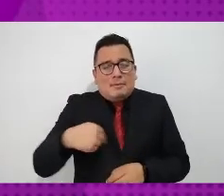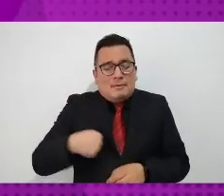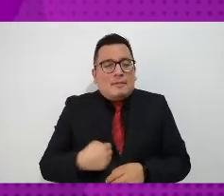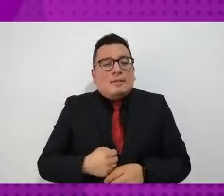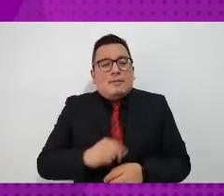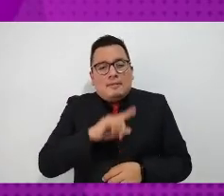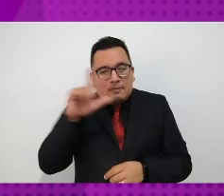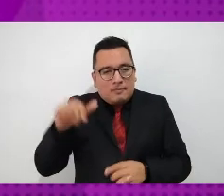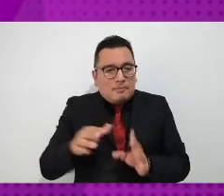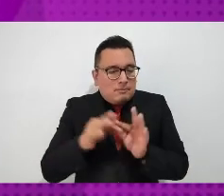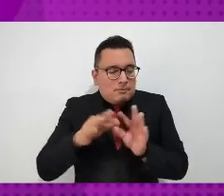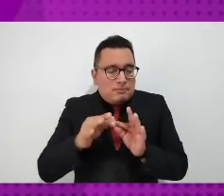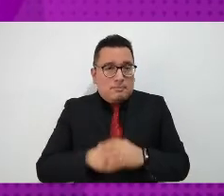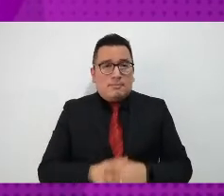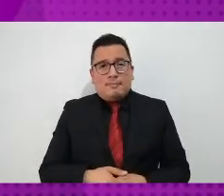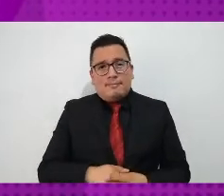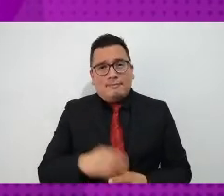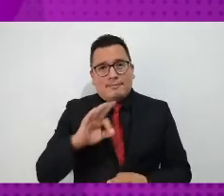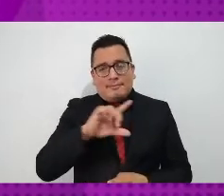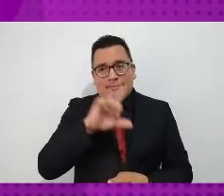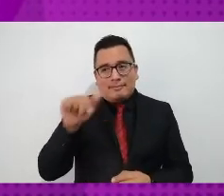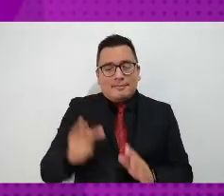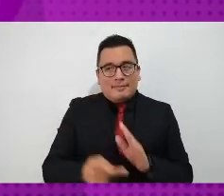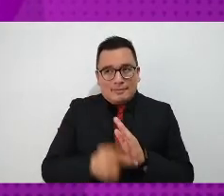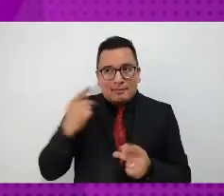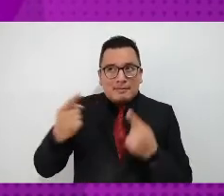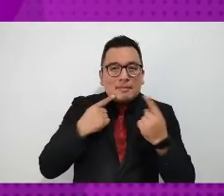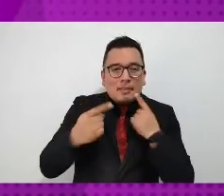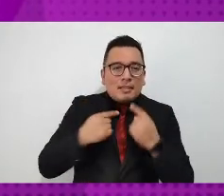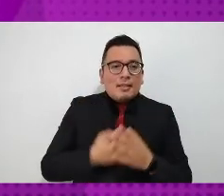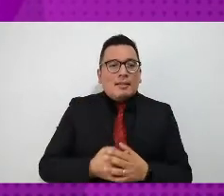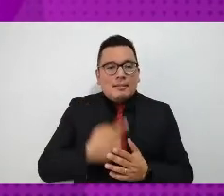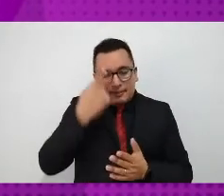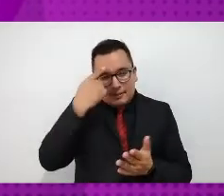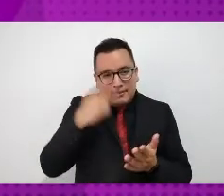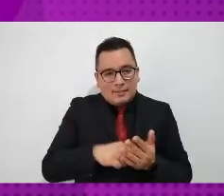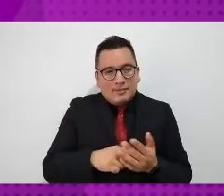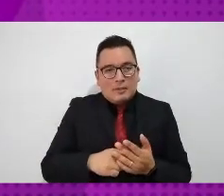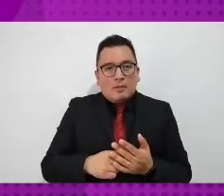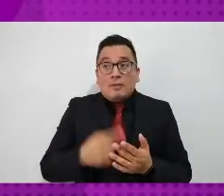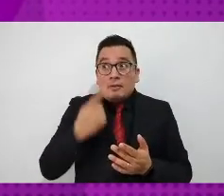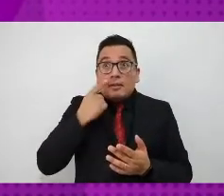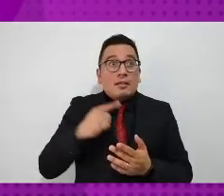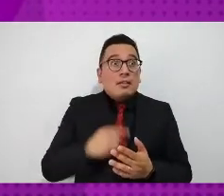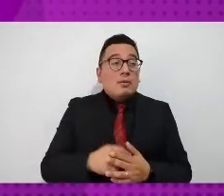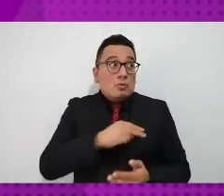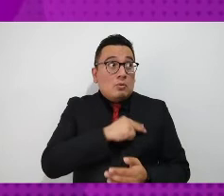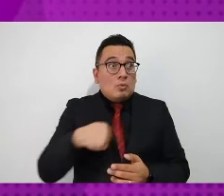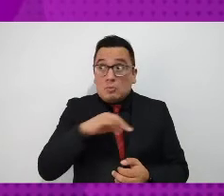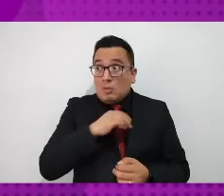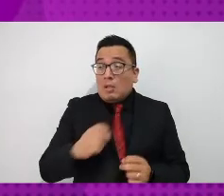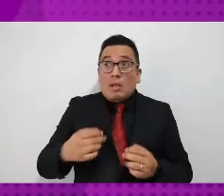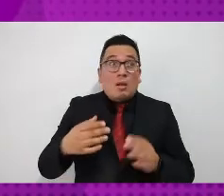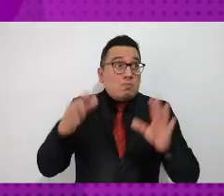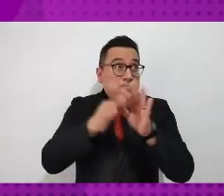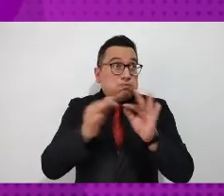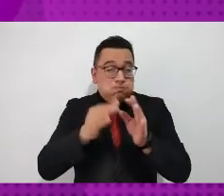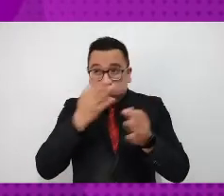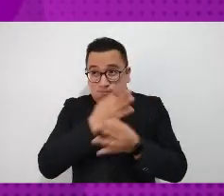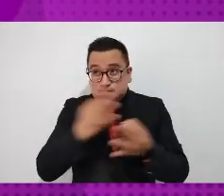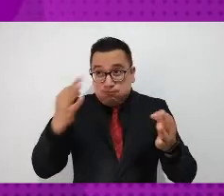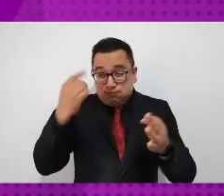mencionar ya lo platicaremos en otras mesas que creo que esos espacios todo espacio para poder difundir